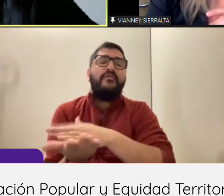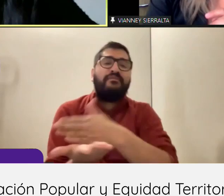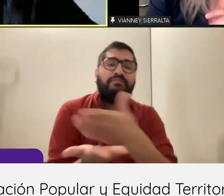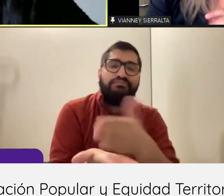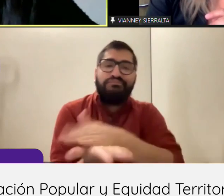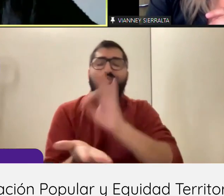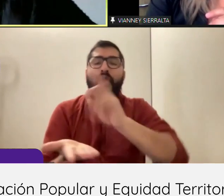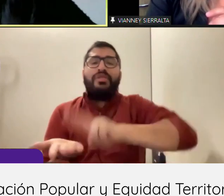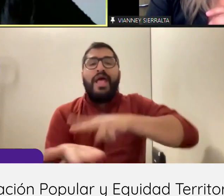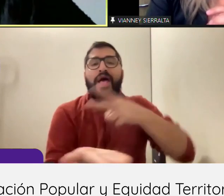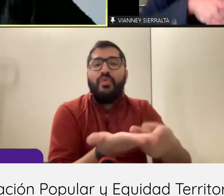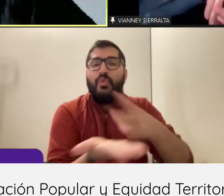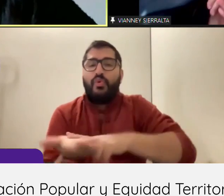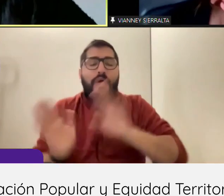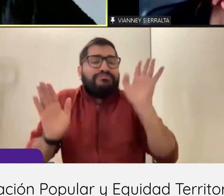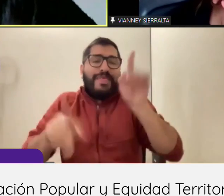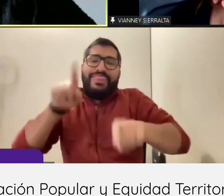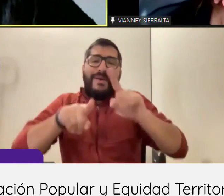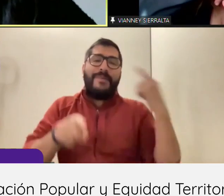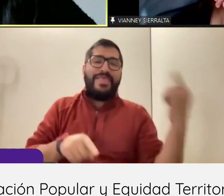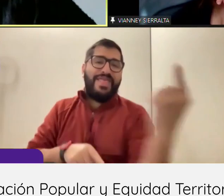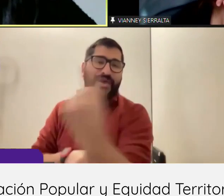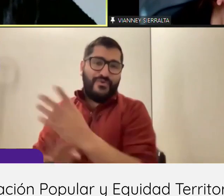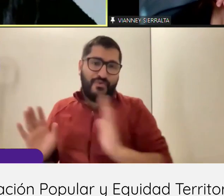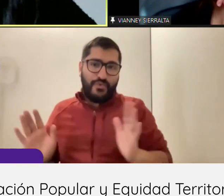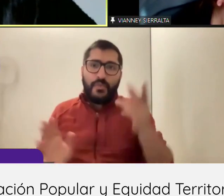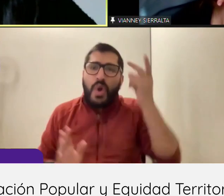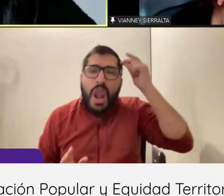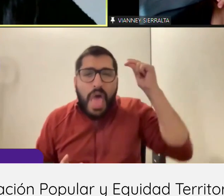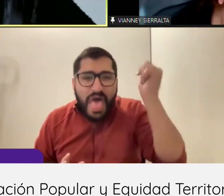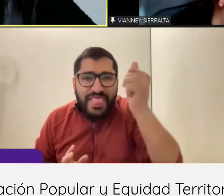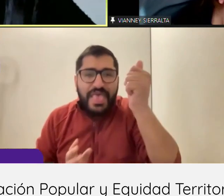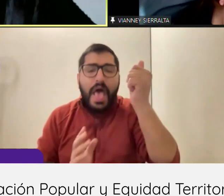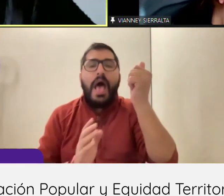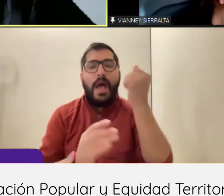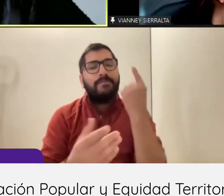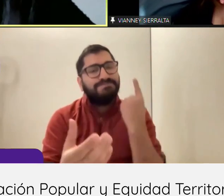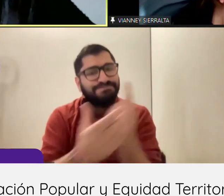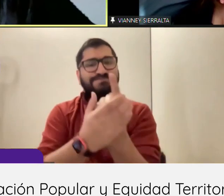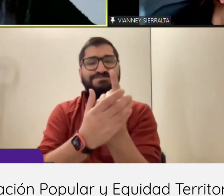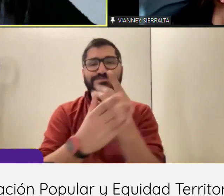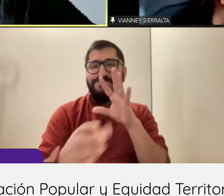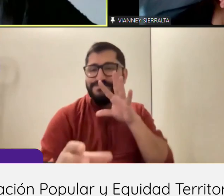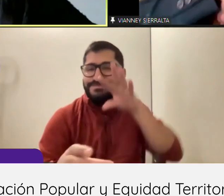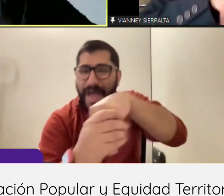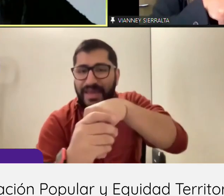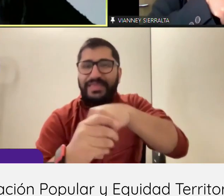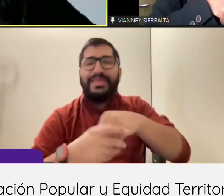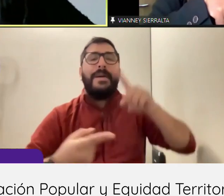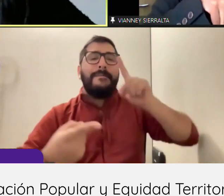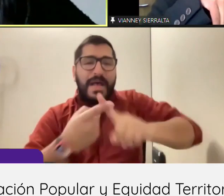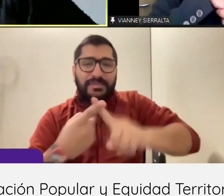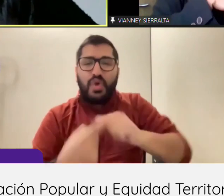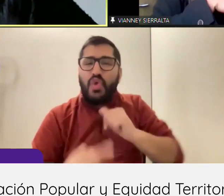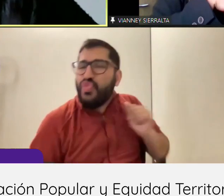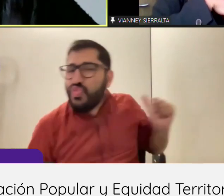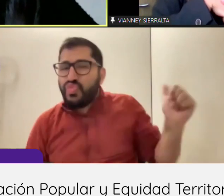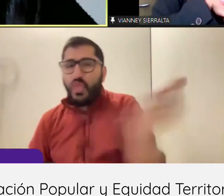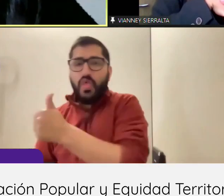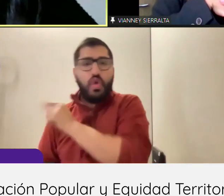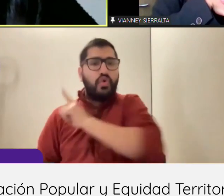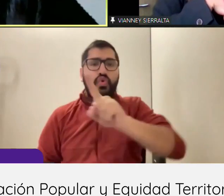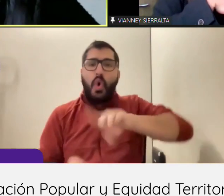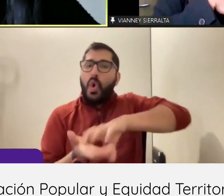deben garantizar su acceso a la comunicación y hacer esta instancia, ¿no es cierto?, de traducción. Por